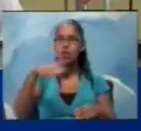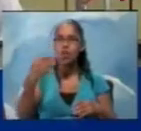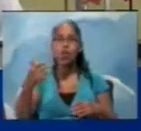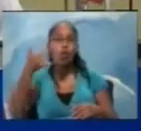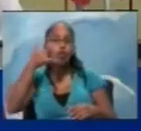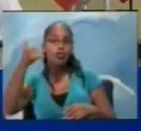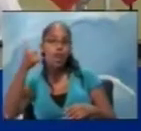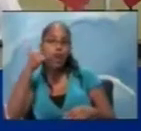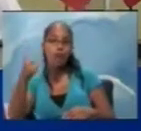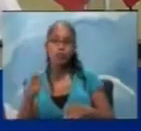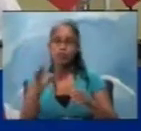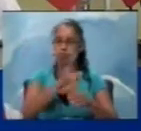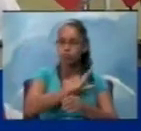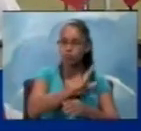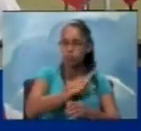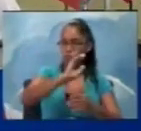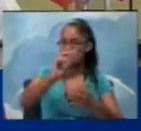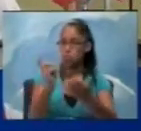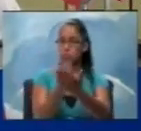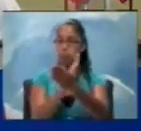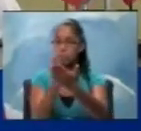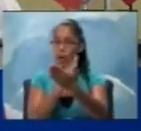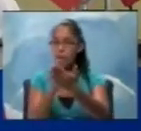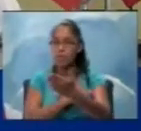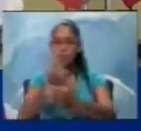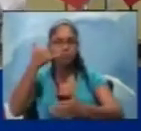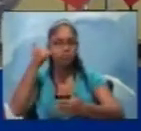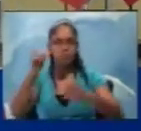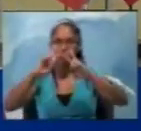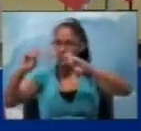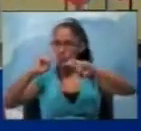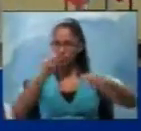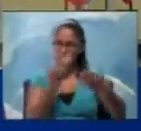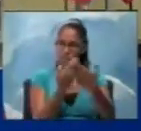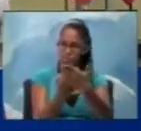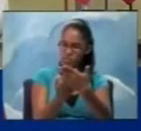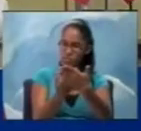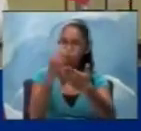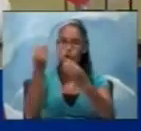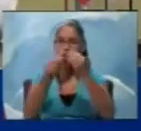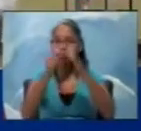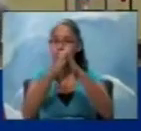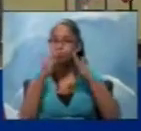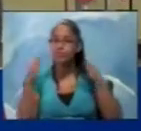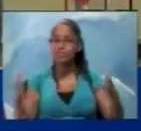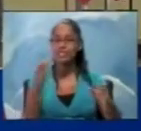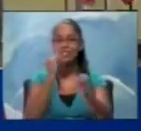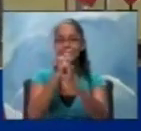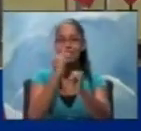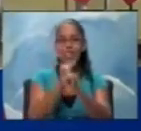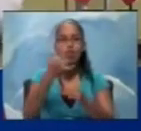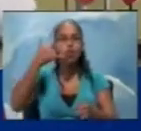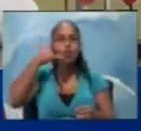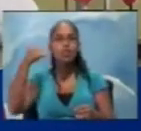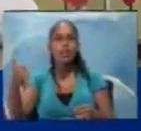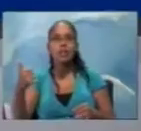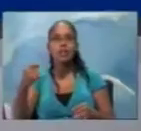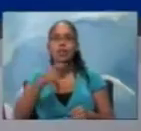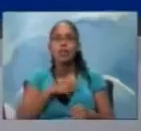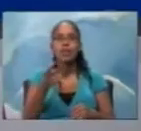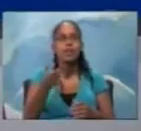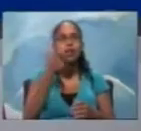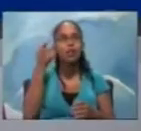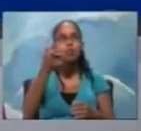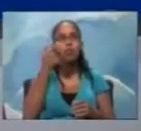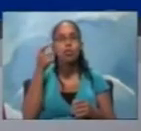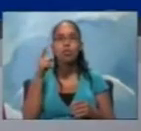teléfonos móviles pueden abrir nuestro portal. ¿Cómo se abre el portal en los teléfonos móviles, mi Juan? Sí, señor. Hay que buscar allí